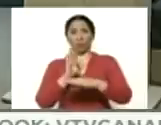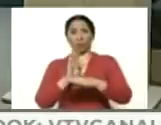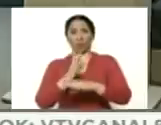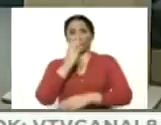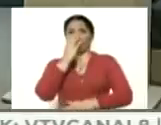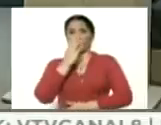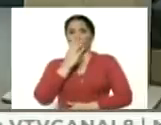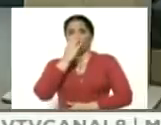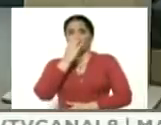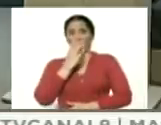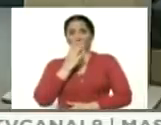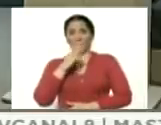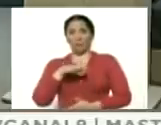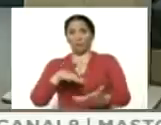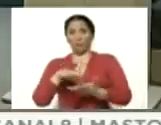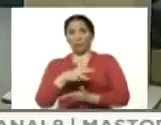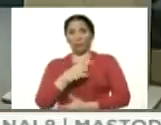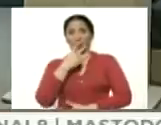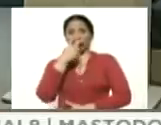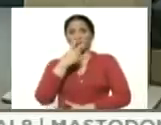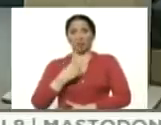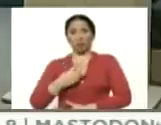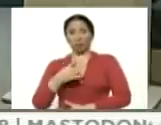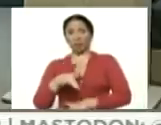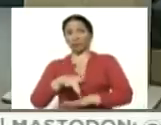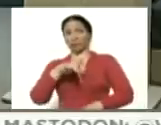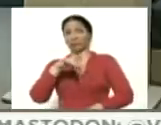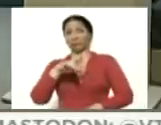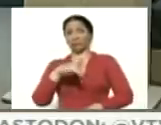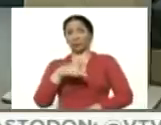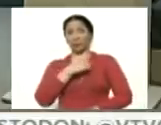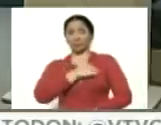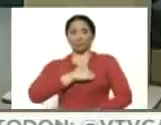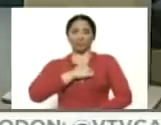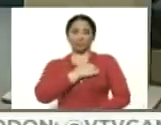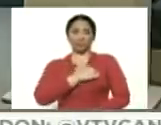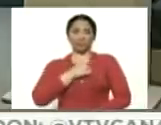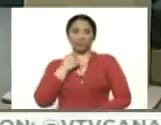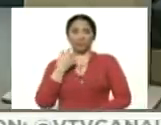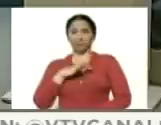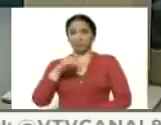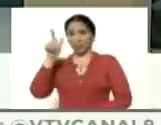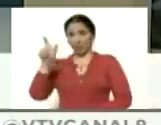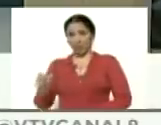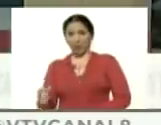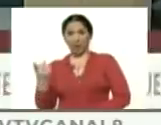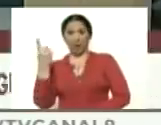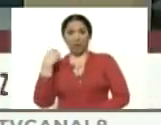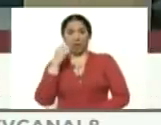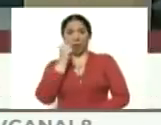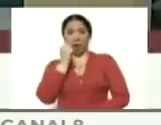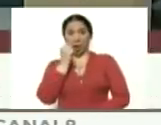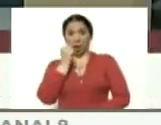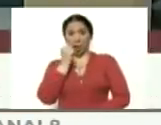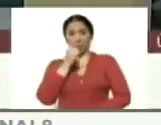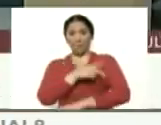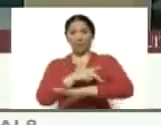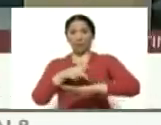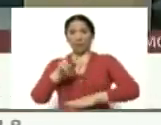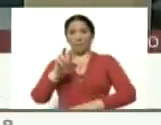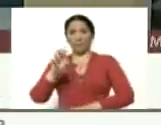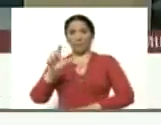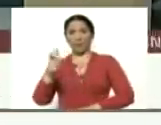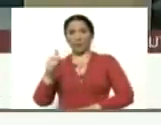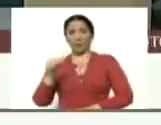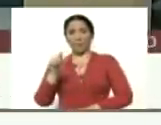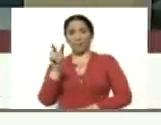insuficiencia respiratoria severa. Lamentablemente, con el fallecimiento del señor de la parroquia La Vega del día de ayer, Venezuela cuenta